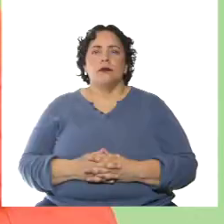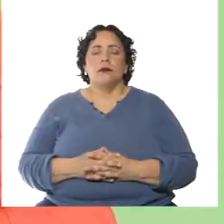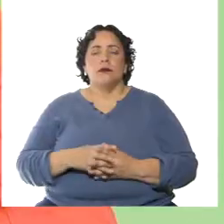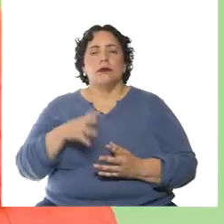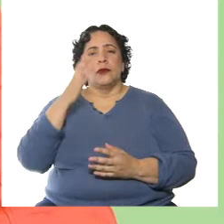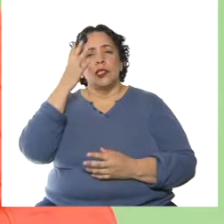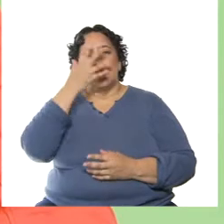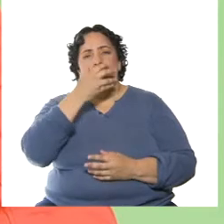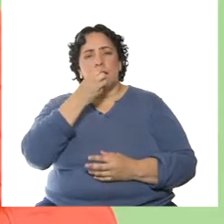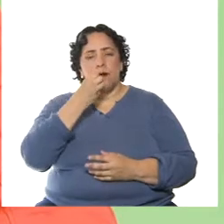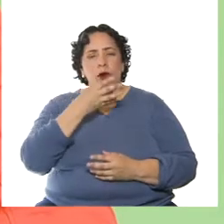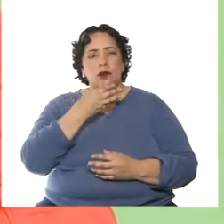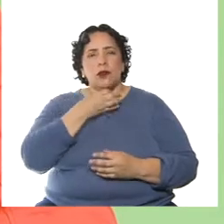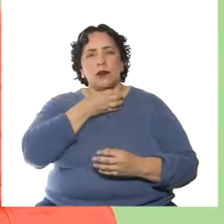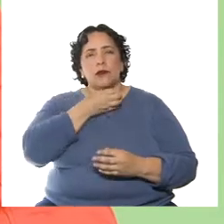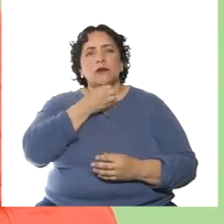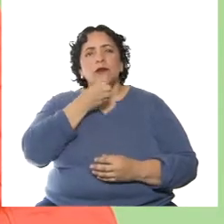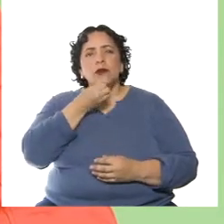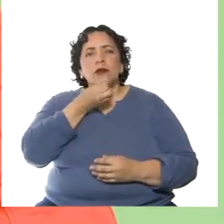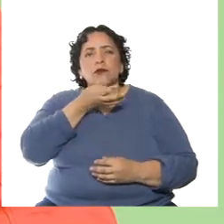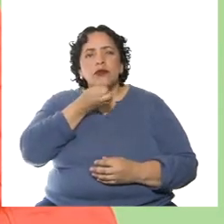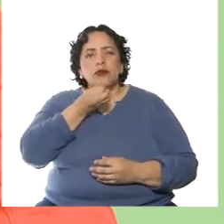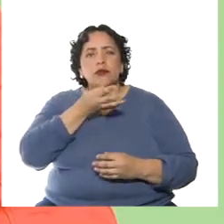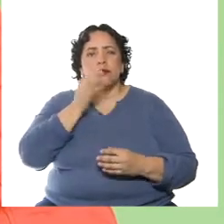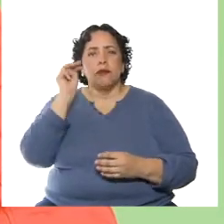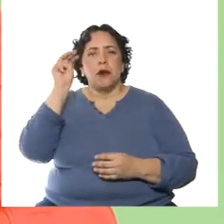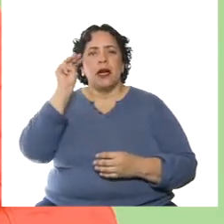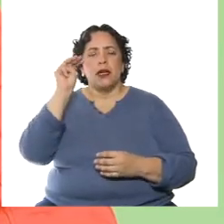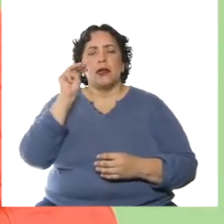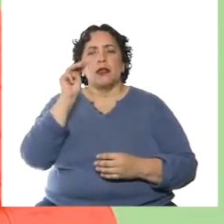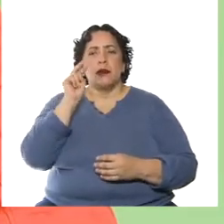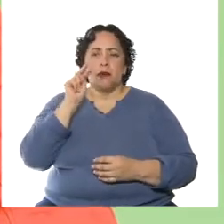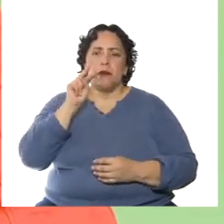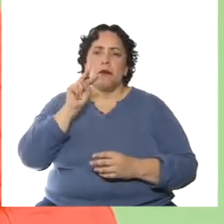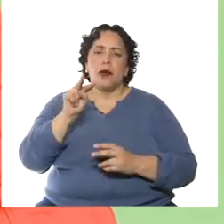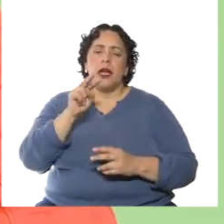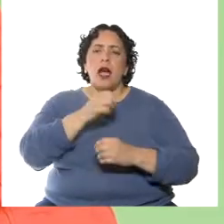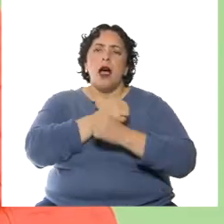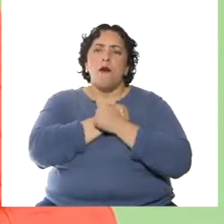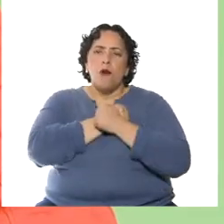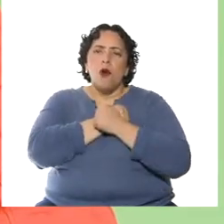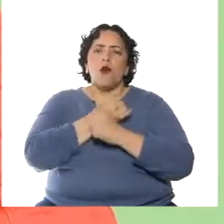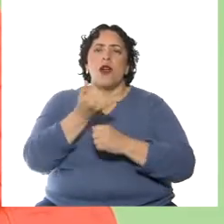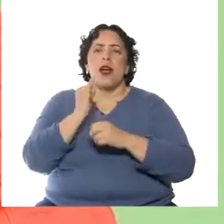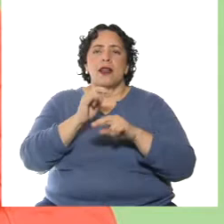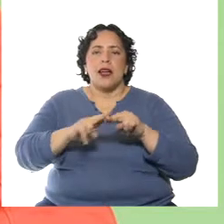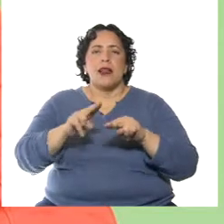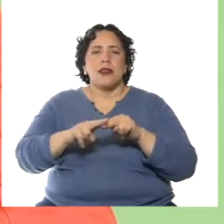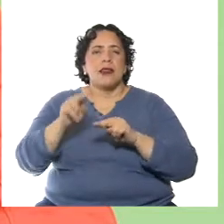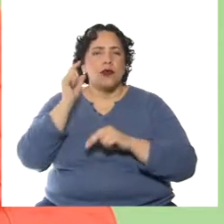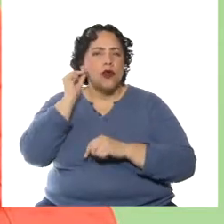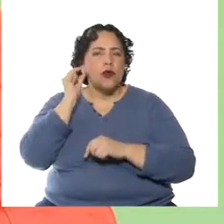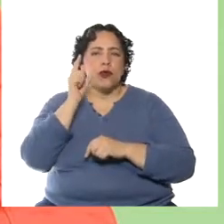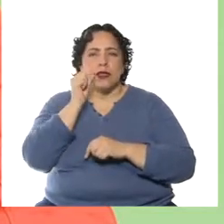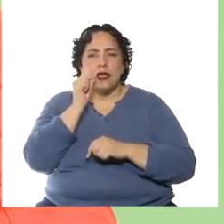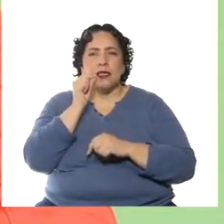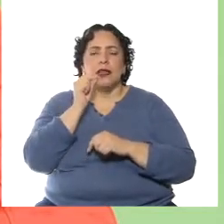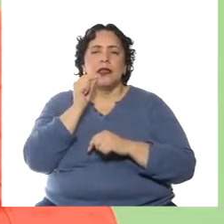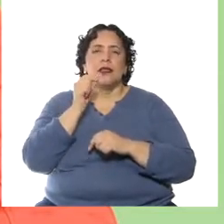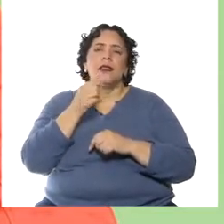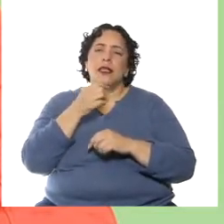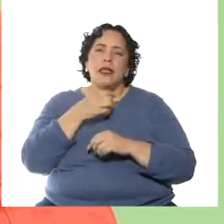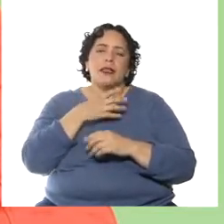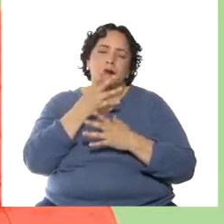Qué hermosa narración de nuestra maestra. Se nota el amor que nosotros le tenemos a las niñas y de los niños. Y de verdad que